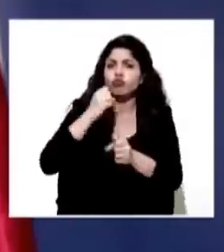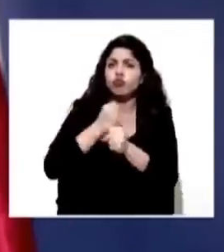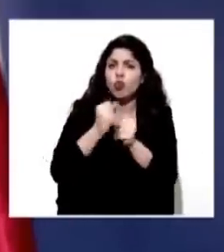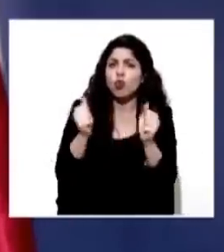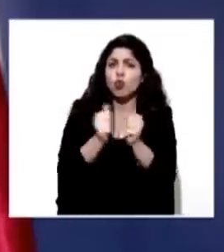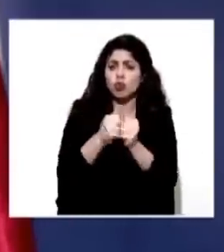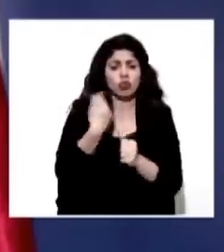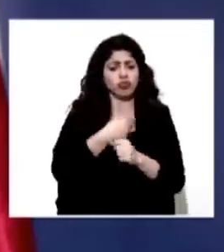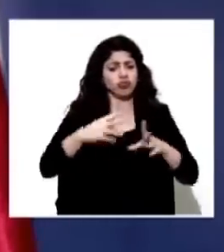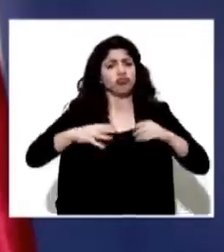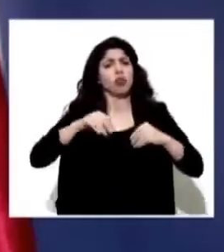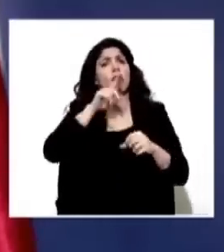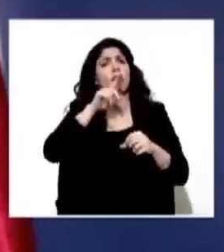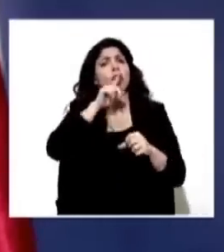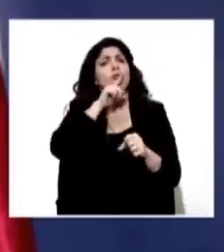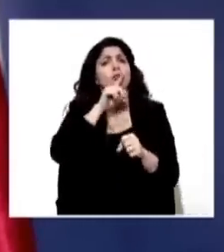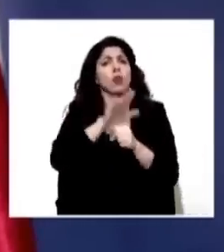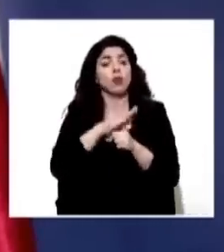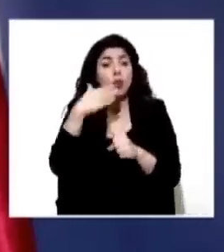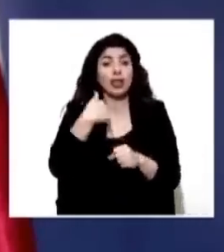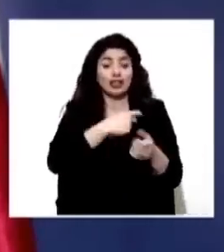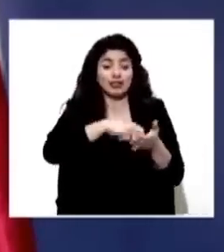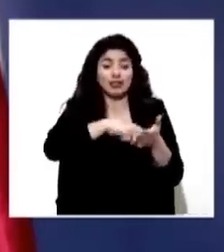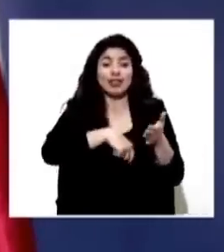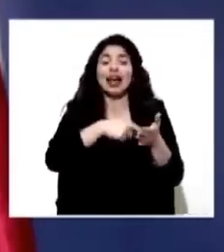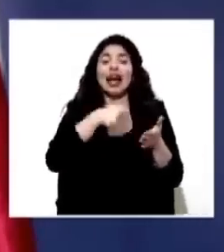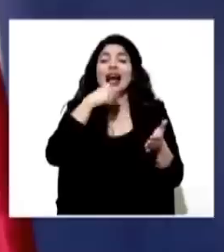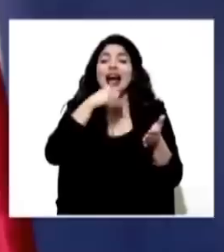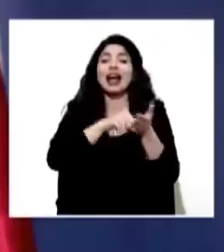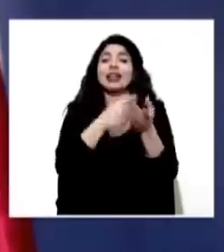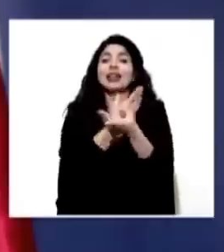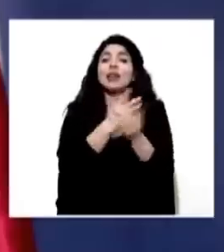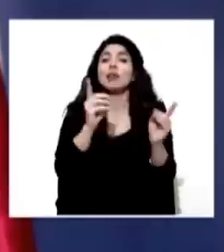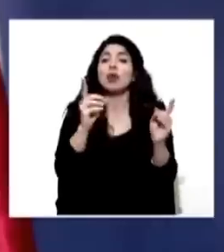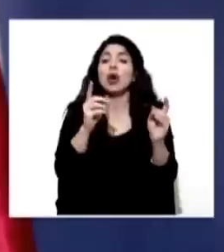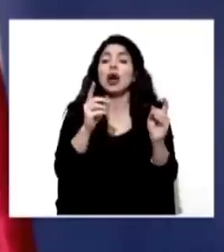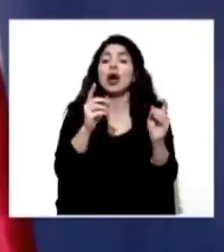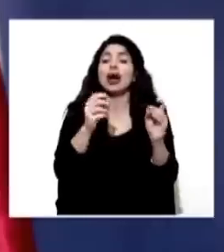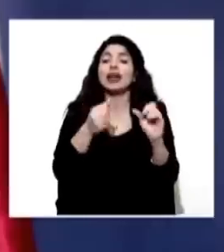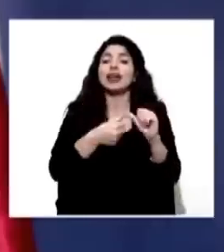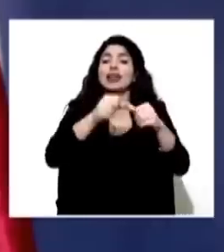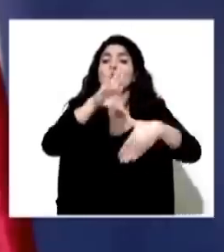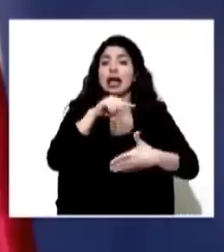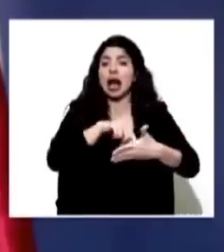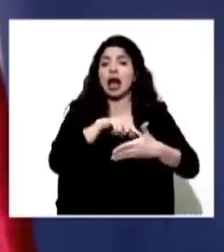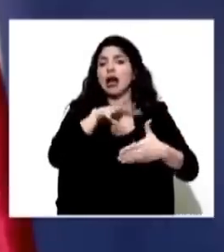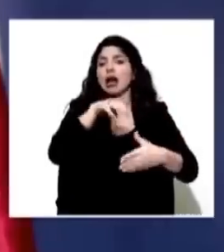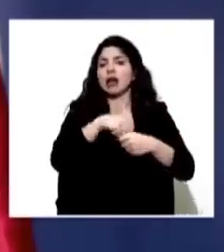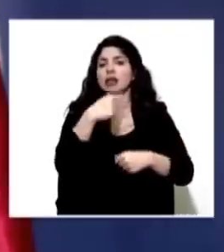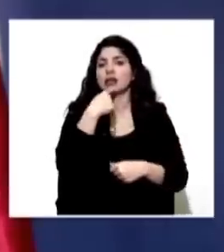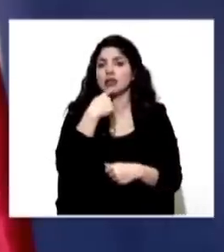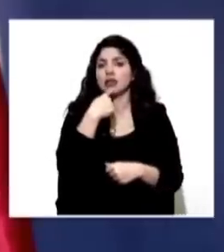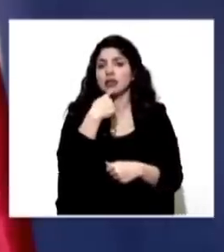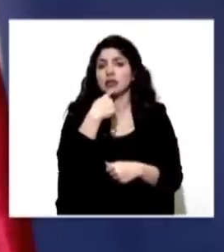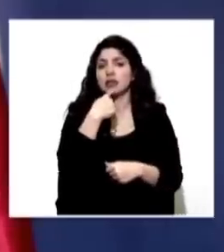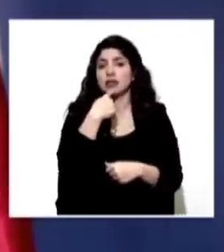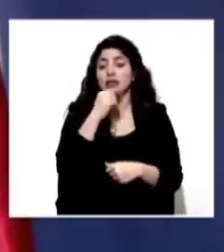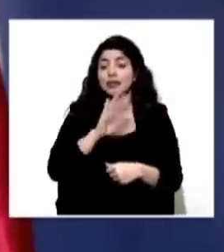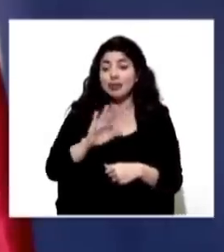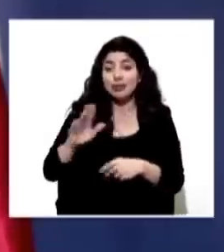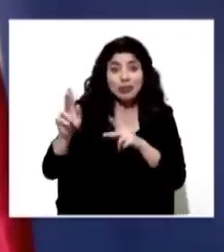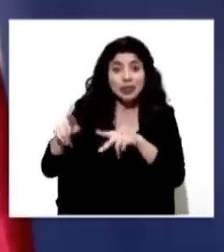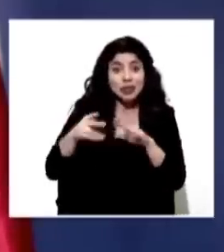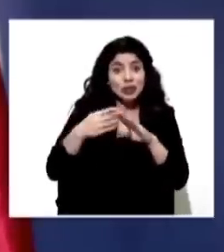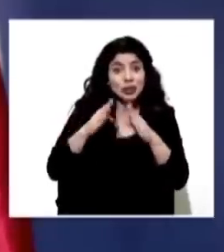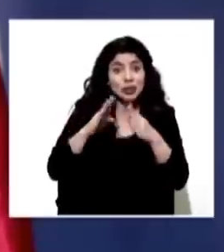ese compromiso cuando adoptamos la Carta Democrática Interamericana. Debemos tener en cuenta que eso es lo que esperan sus